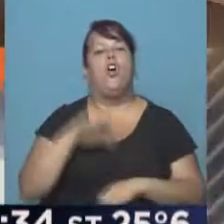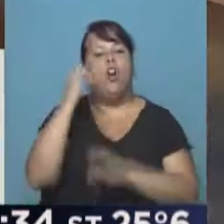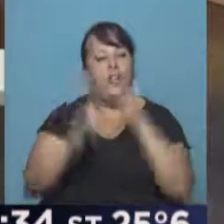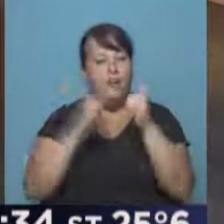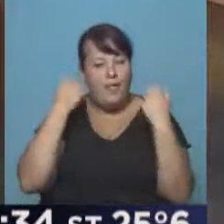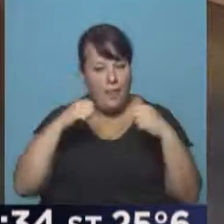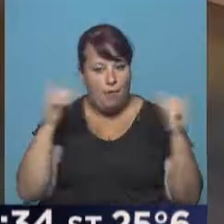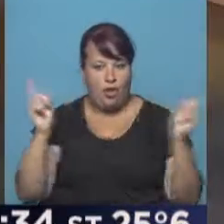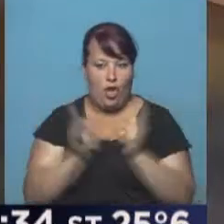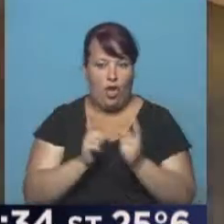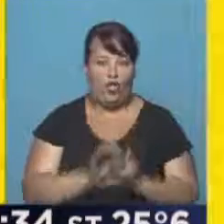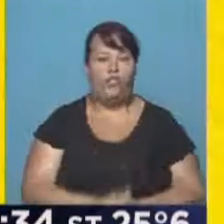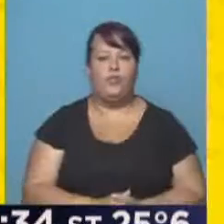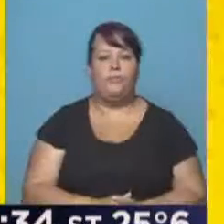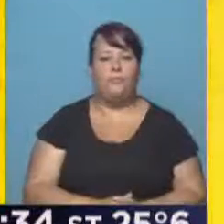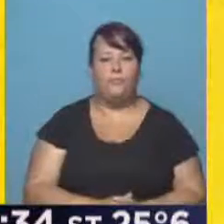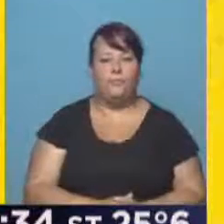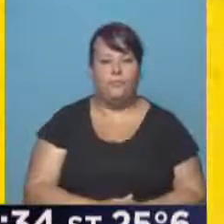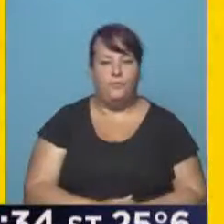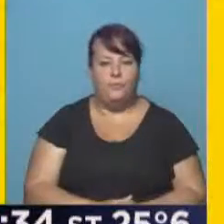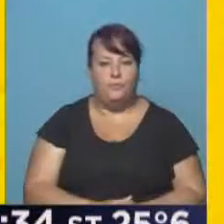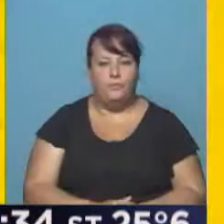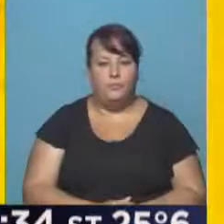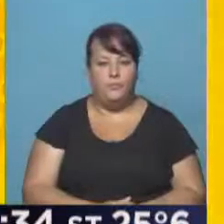información deportiva en esta síntesis.